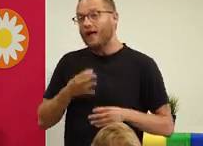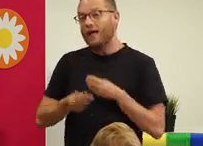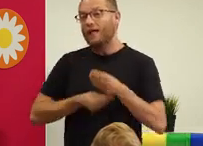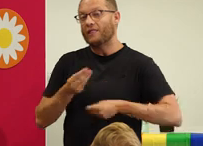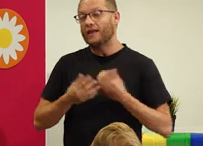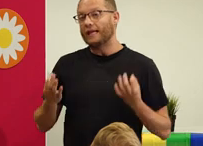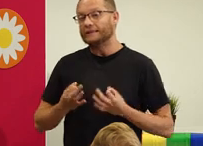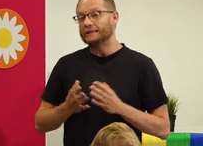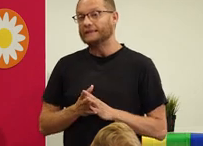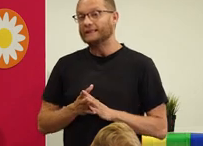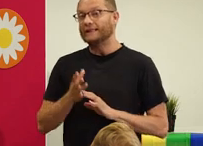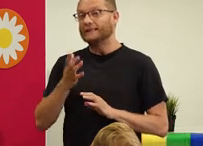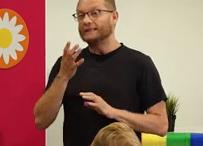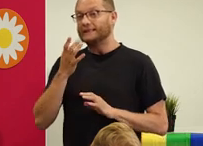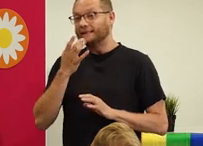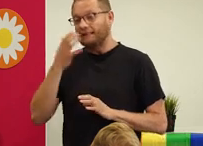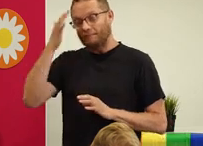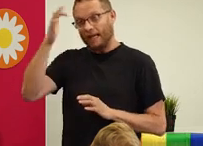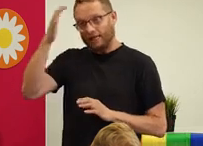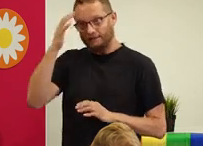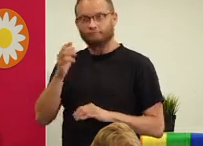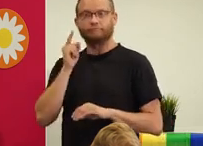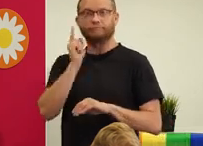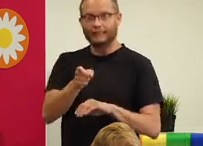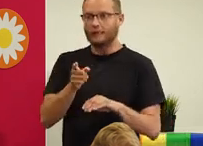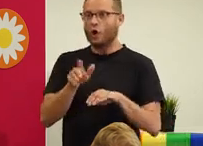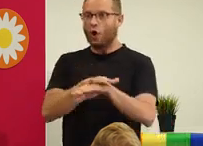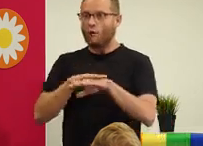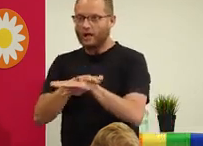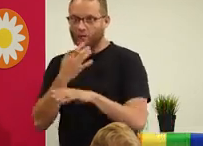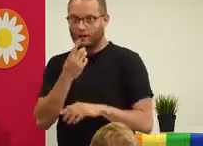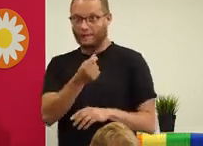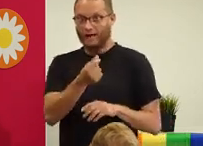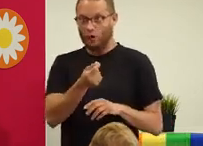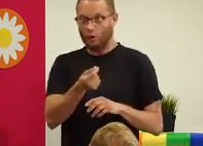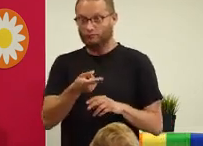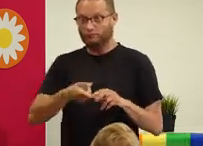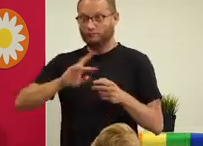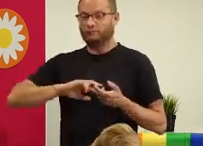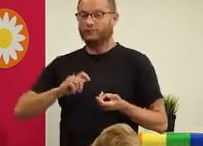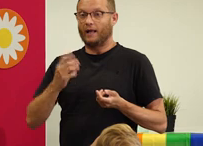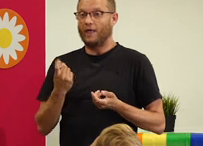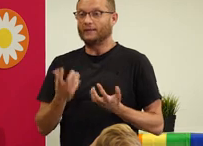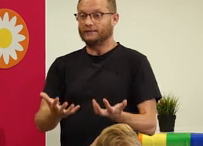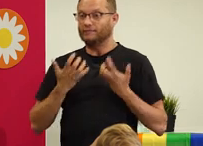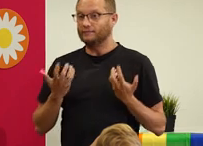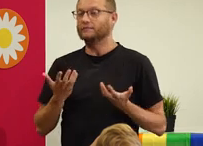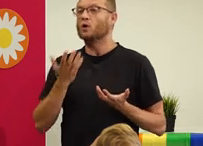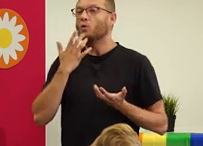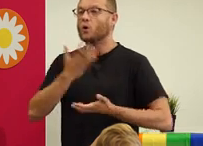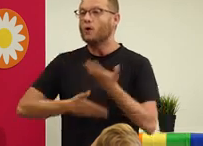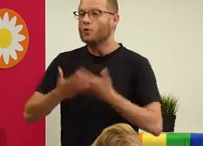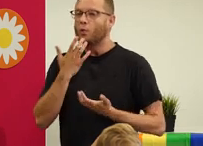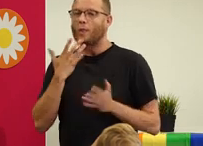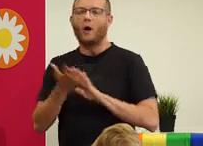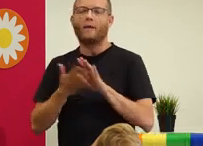si señalaran directamente a los gobiernos no había transacción económica. ¿no? ¿Dónde estaba? Cuando me hablan de